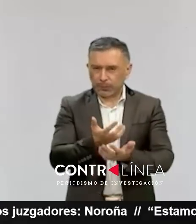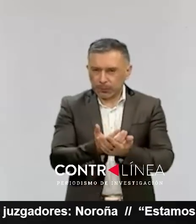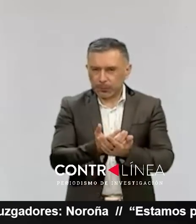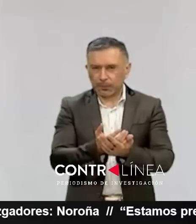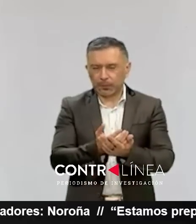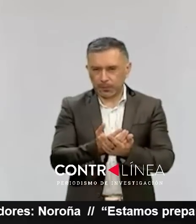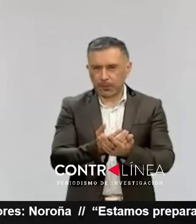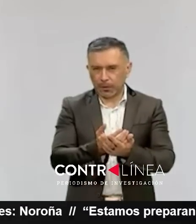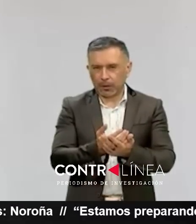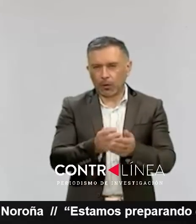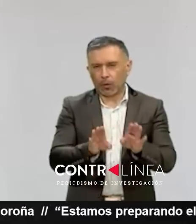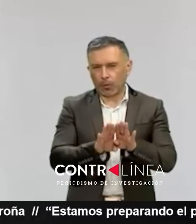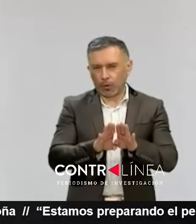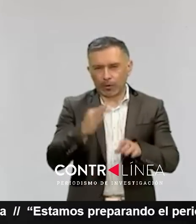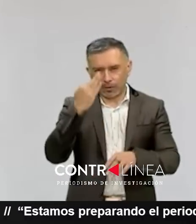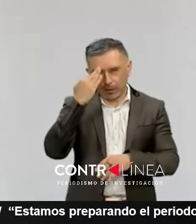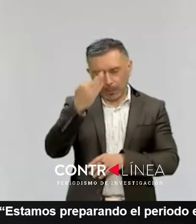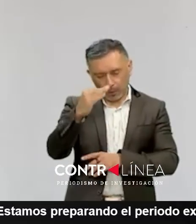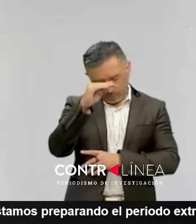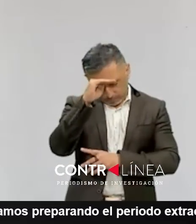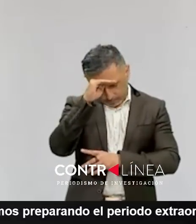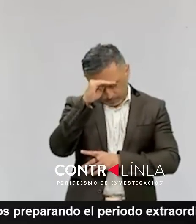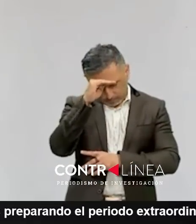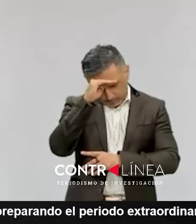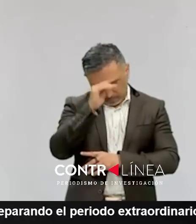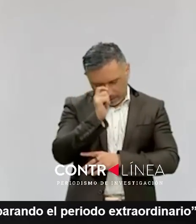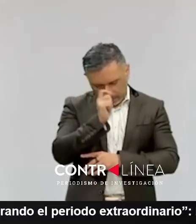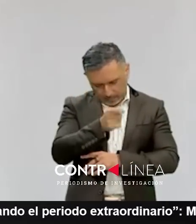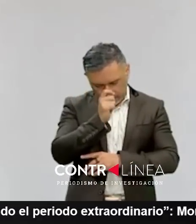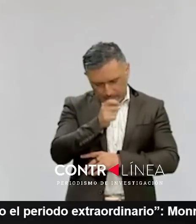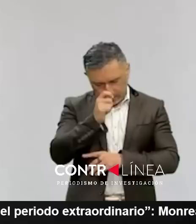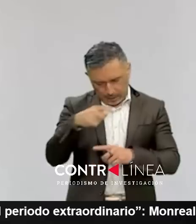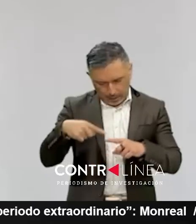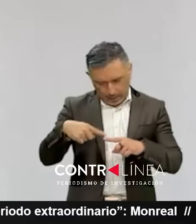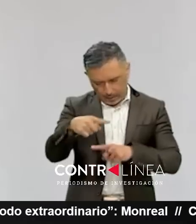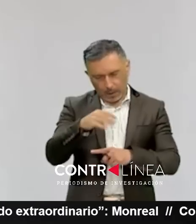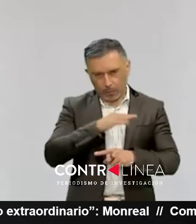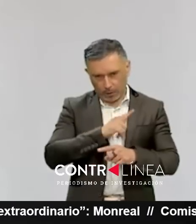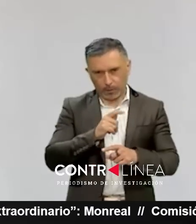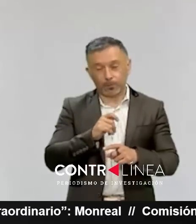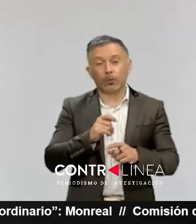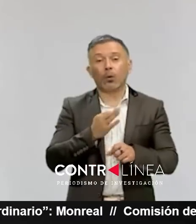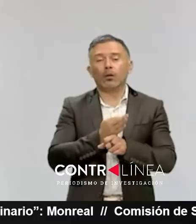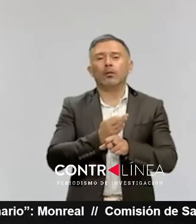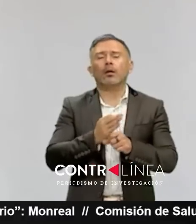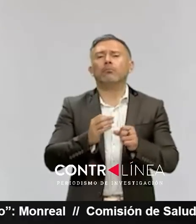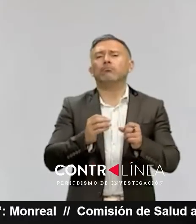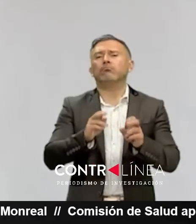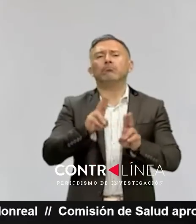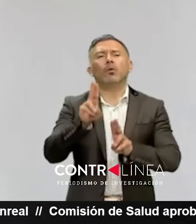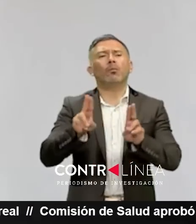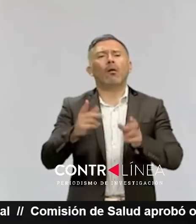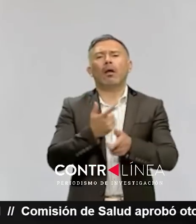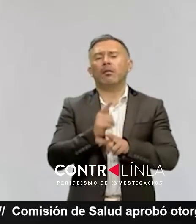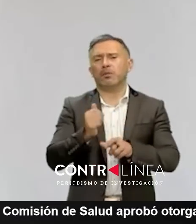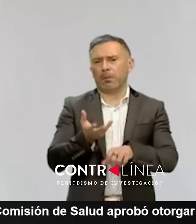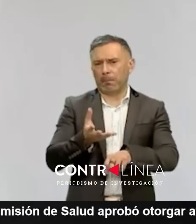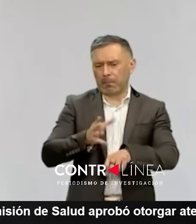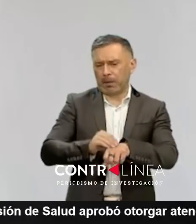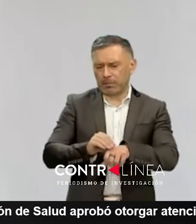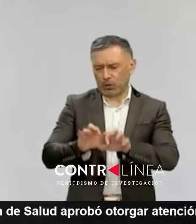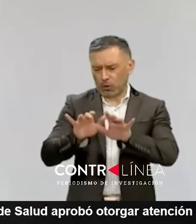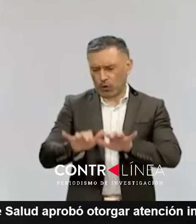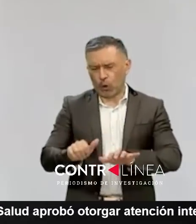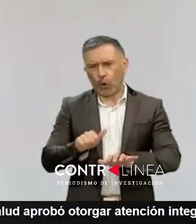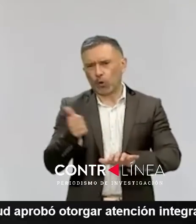encontramos. Es por ello que con el sentido de garantizar una participación libre, me permití proponer un añadido para ampliar las